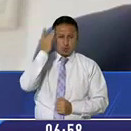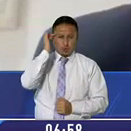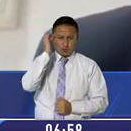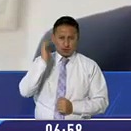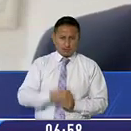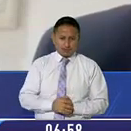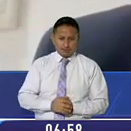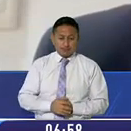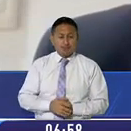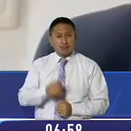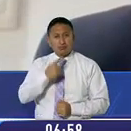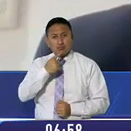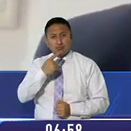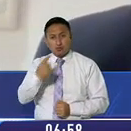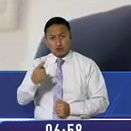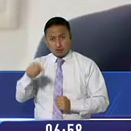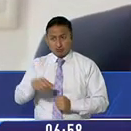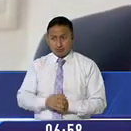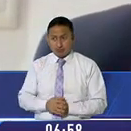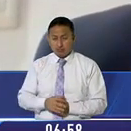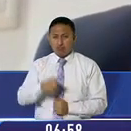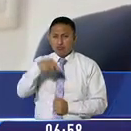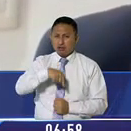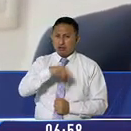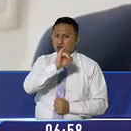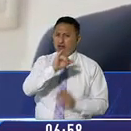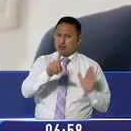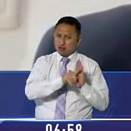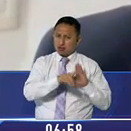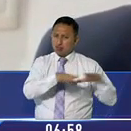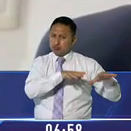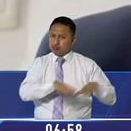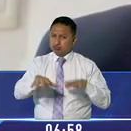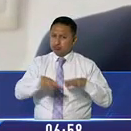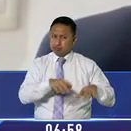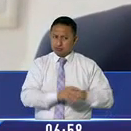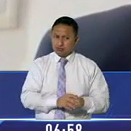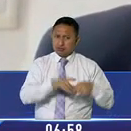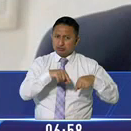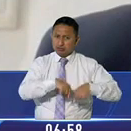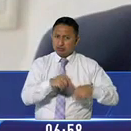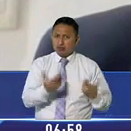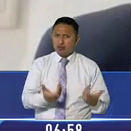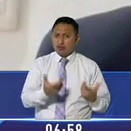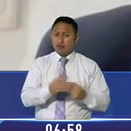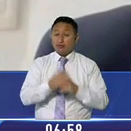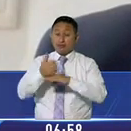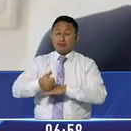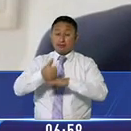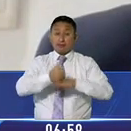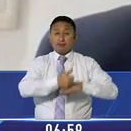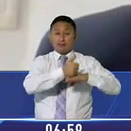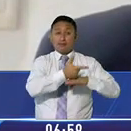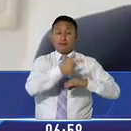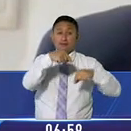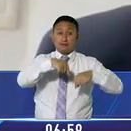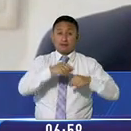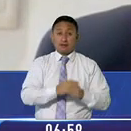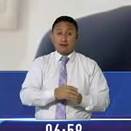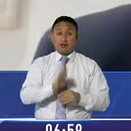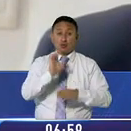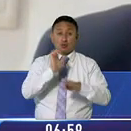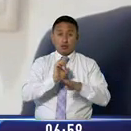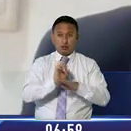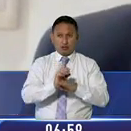diciendo que actividades ilícitas están generando injerencia en las más importantes instituciones de nuestro país,